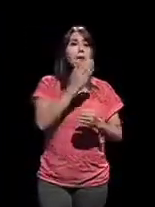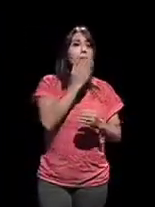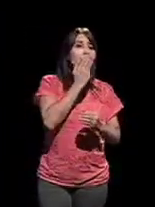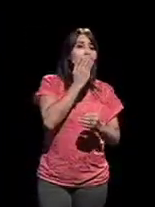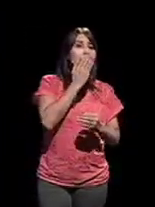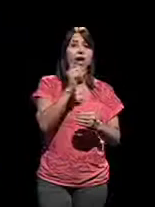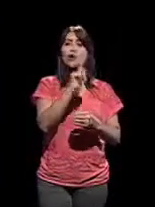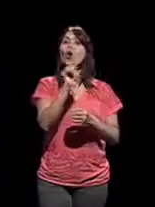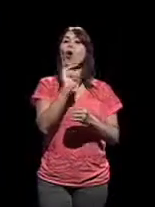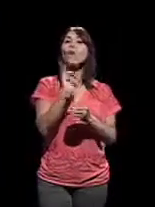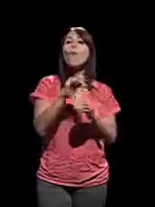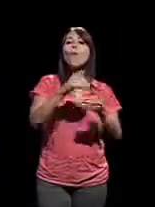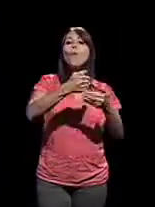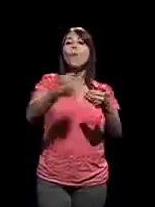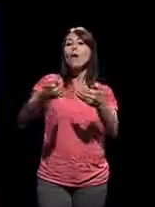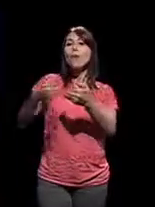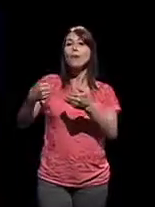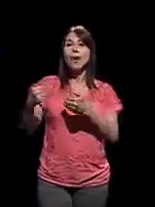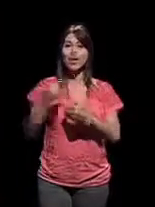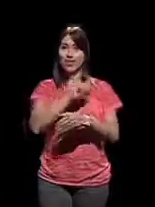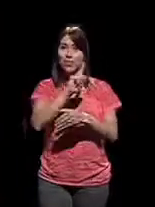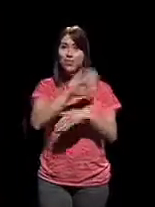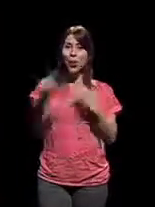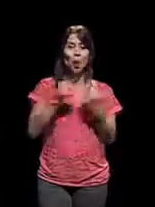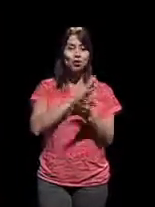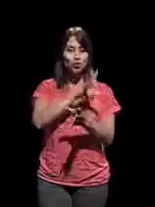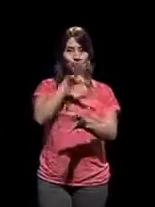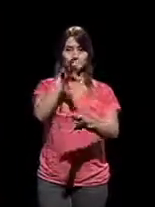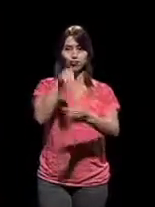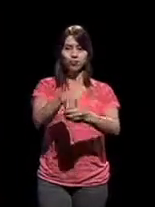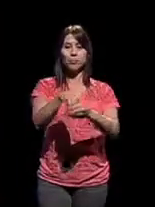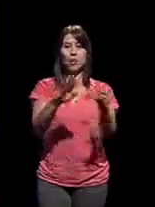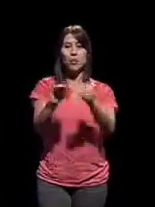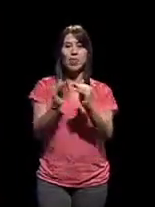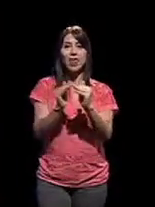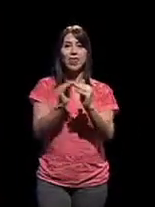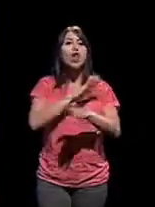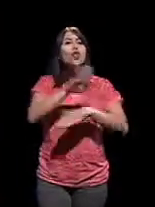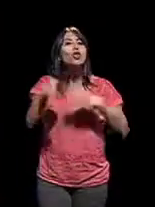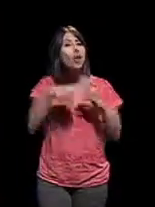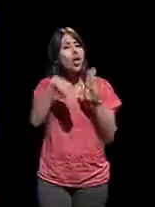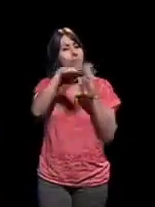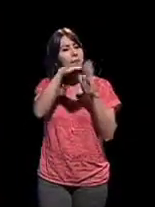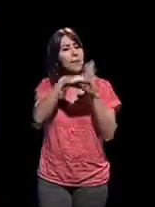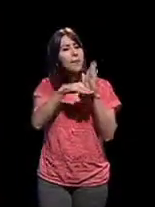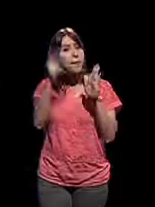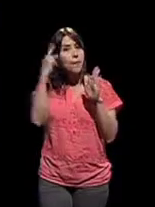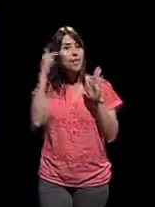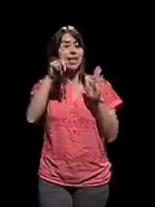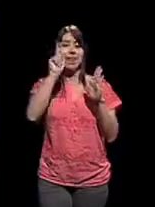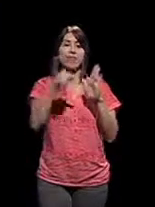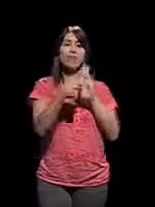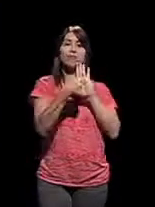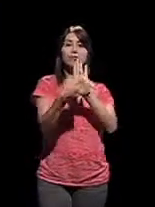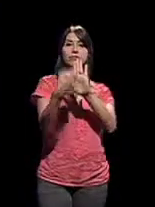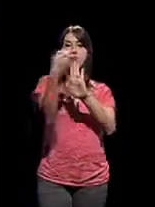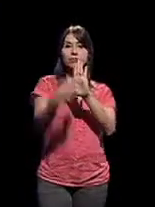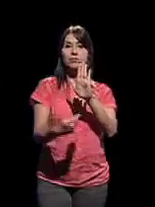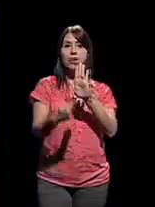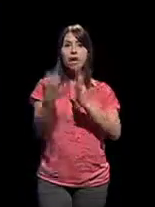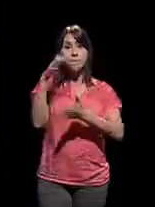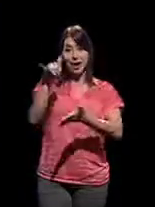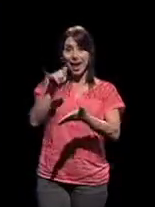como políticas segregadas y excluyentes, sino que consideren que son parte íntegra de nuestra comunidad y que por lo tanto toda política tiene que tenerlos